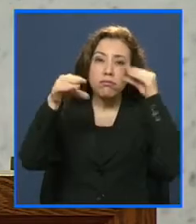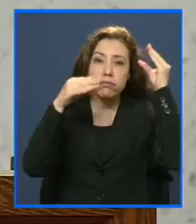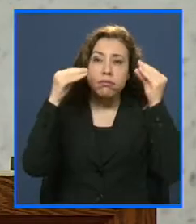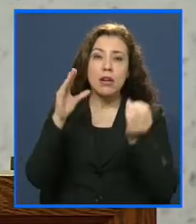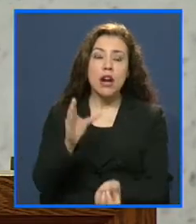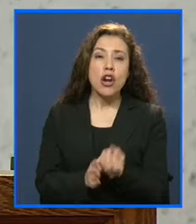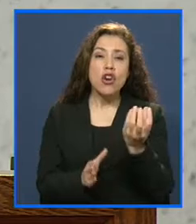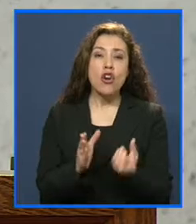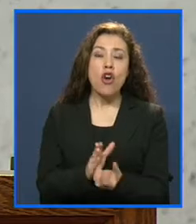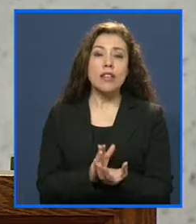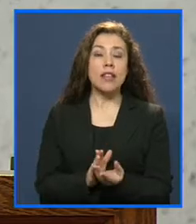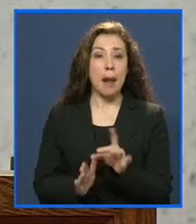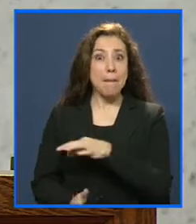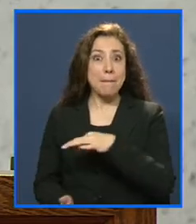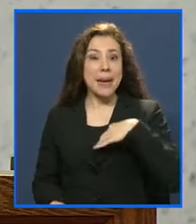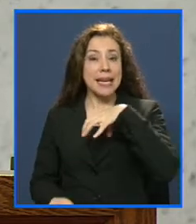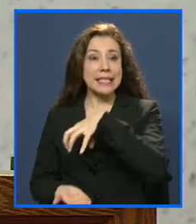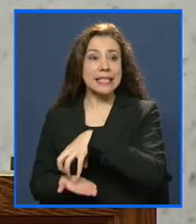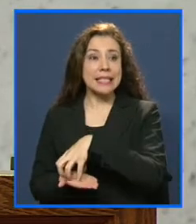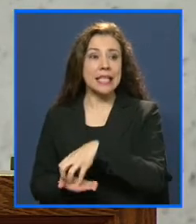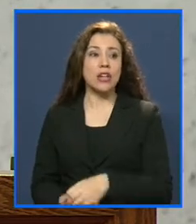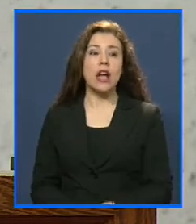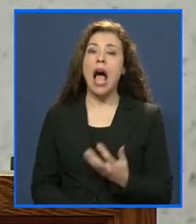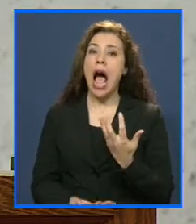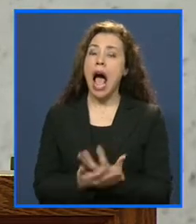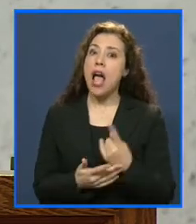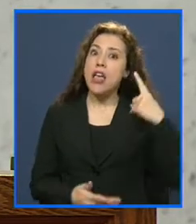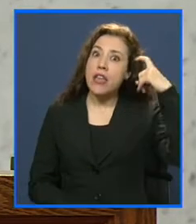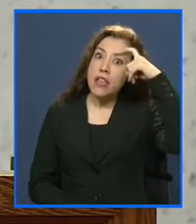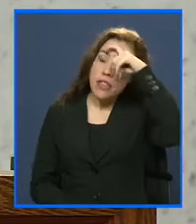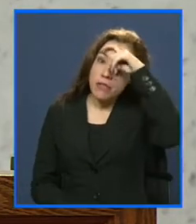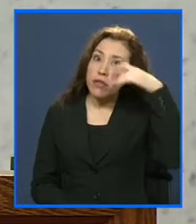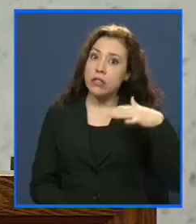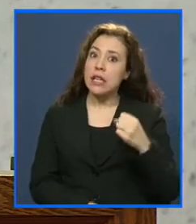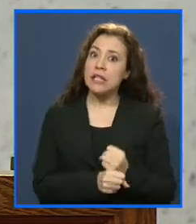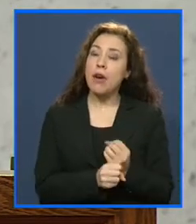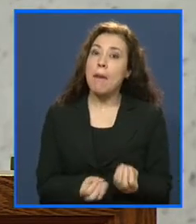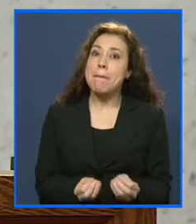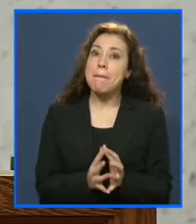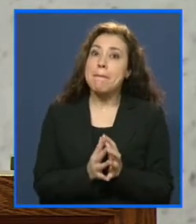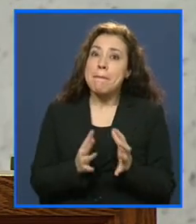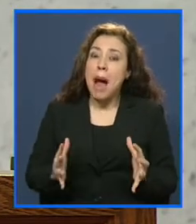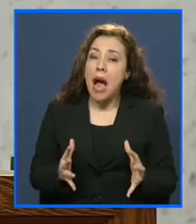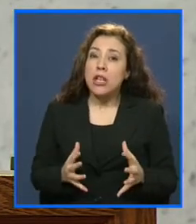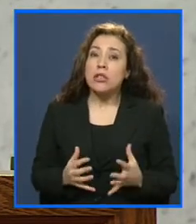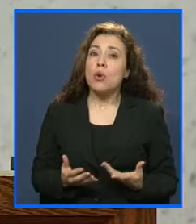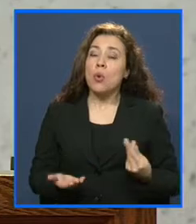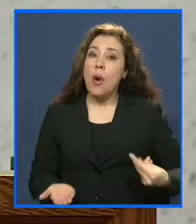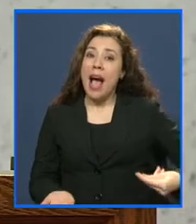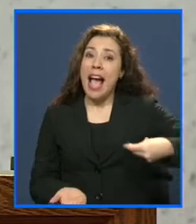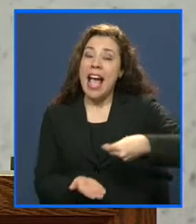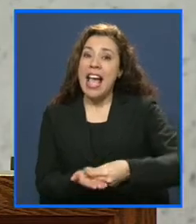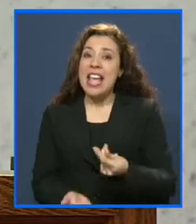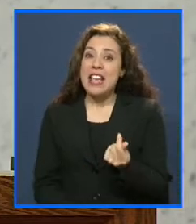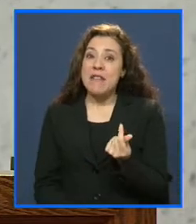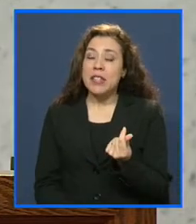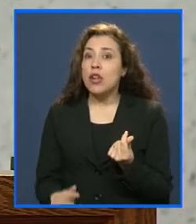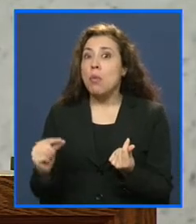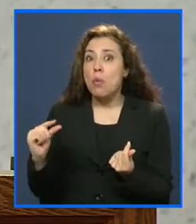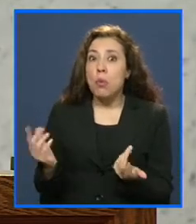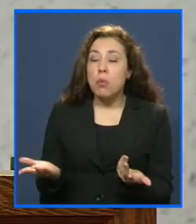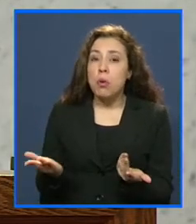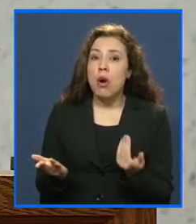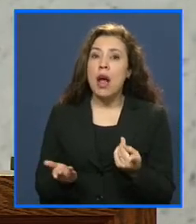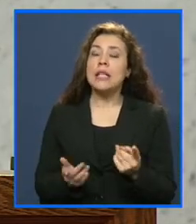esta cartera tiene la difícil misión de aumentar nuestra bajísima inversión en dicha área una realidad